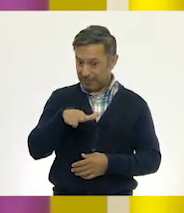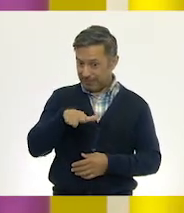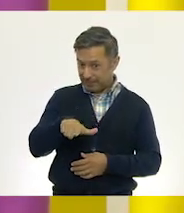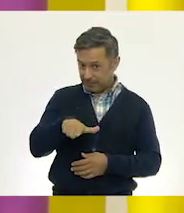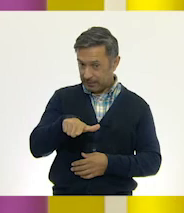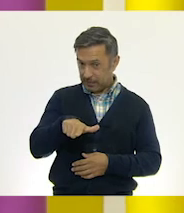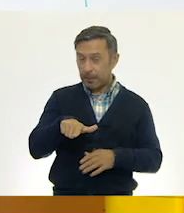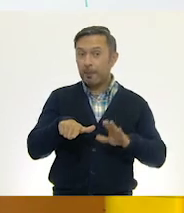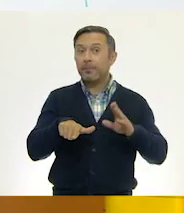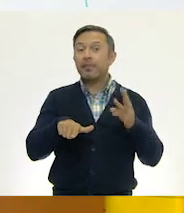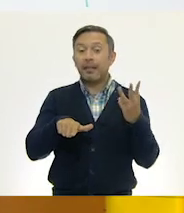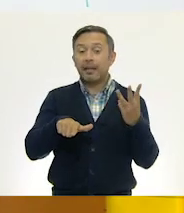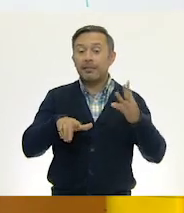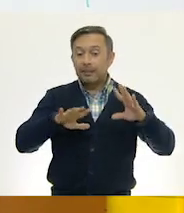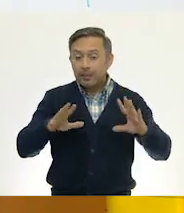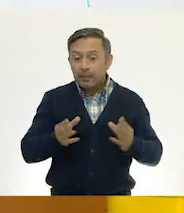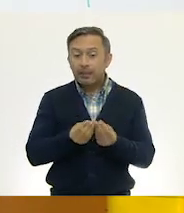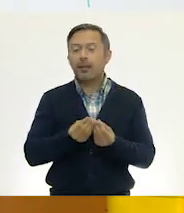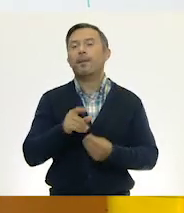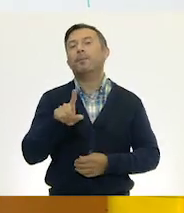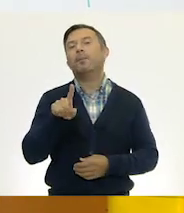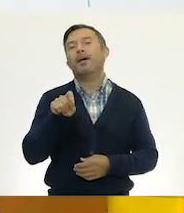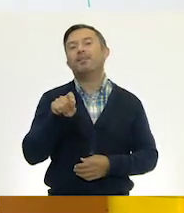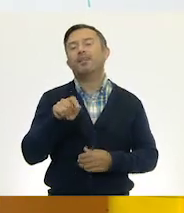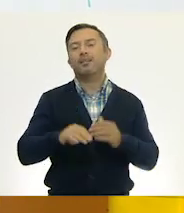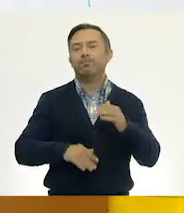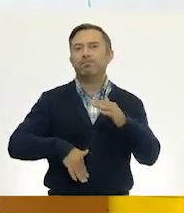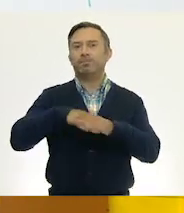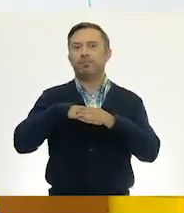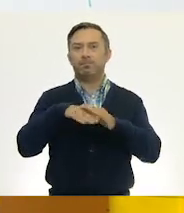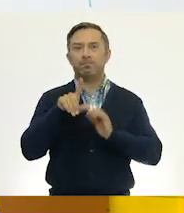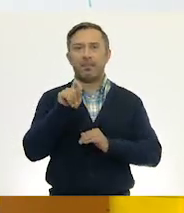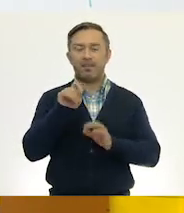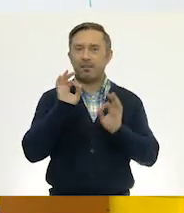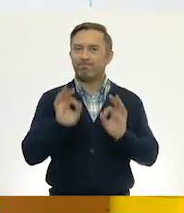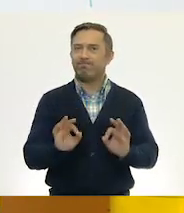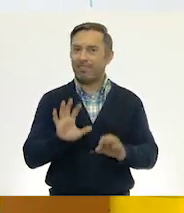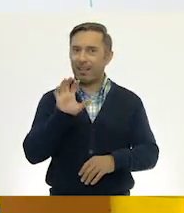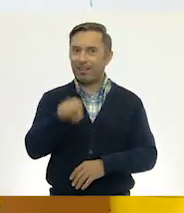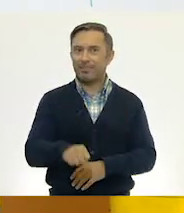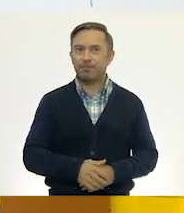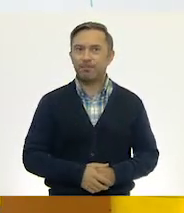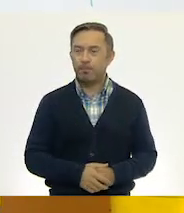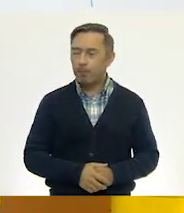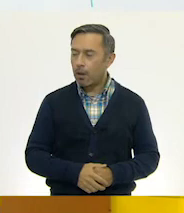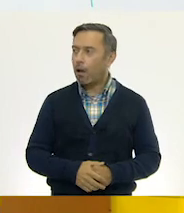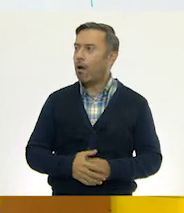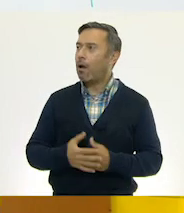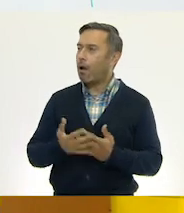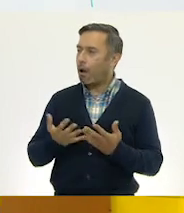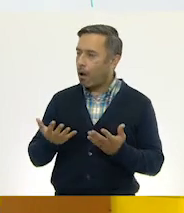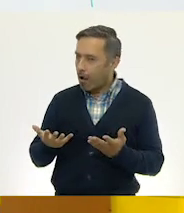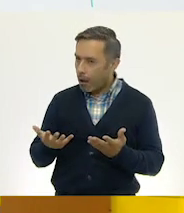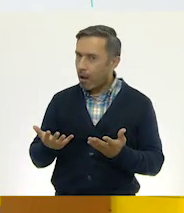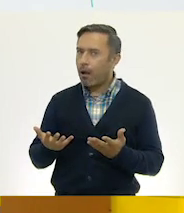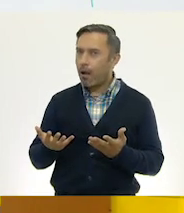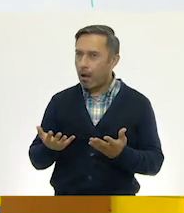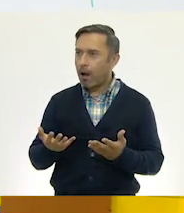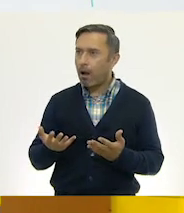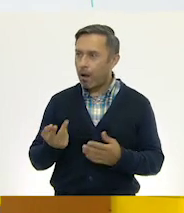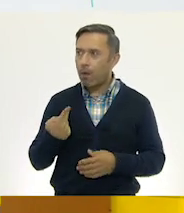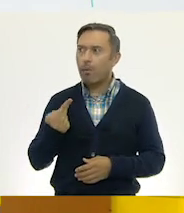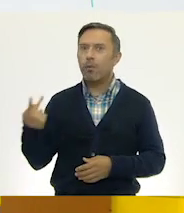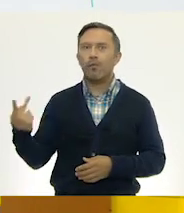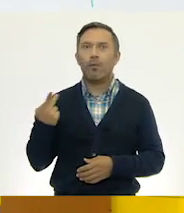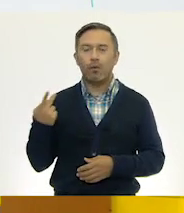20. Ah, entonces en ambos casos debemos de agregar.